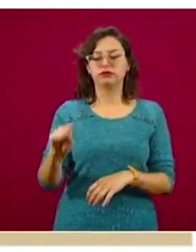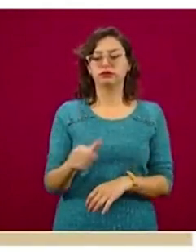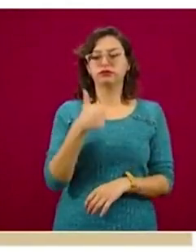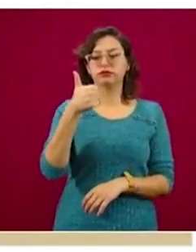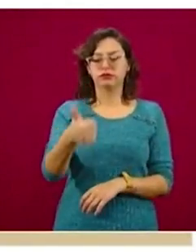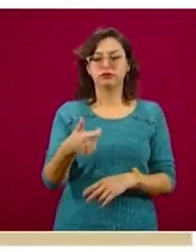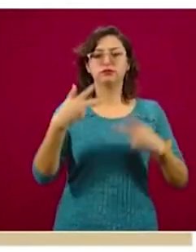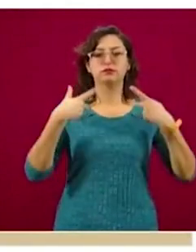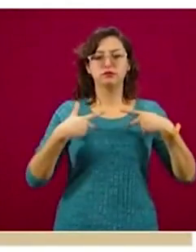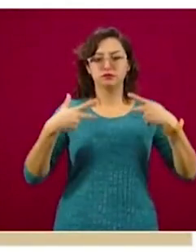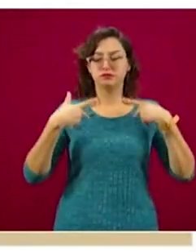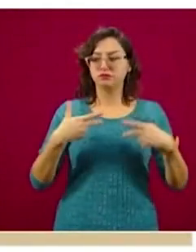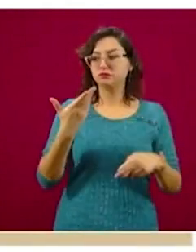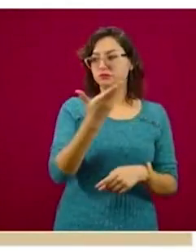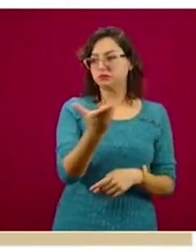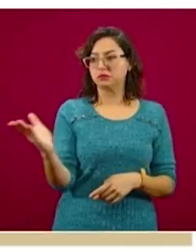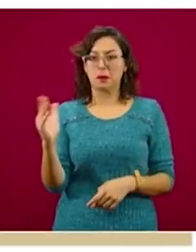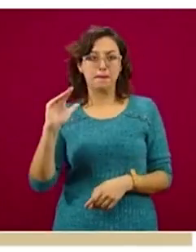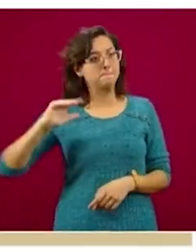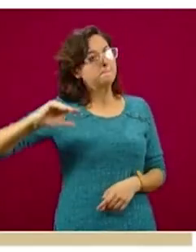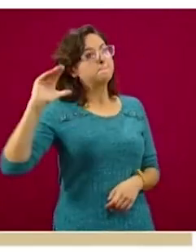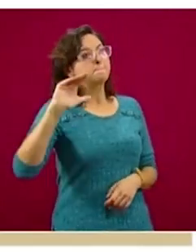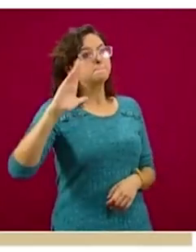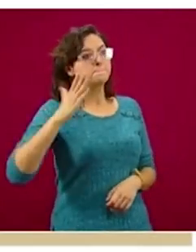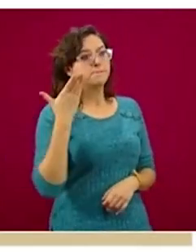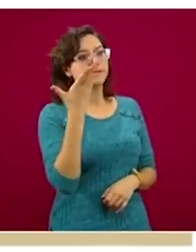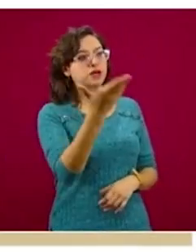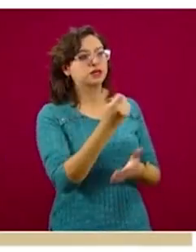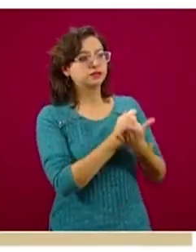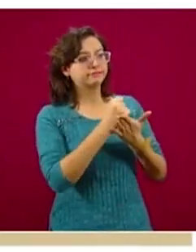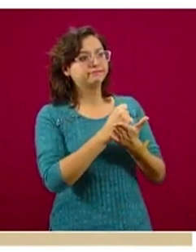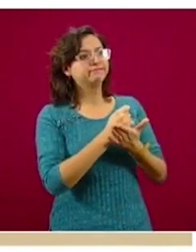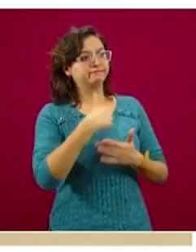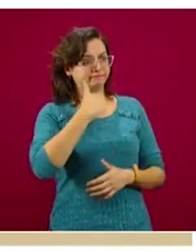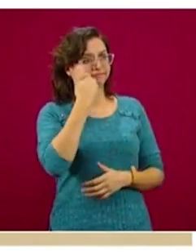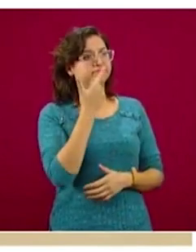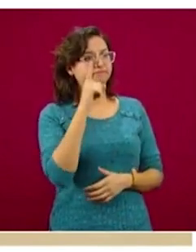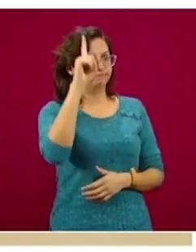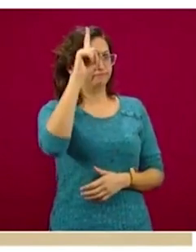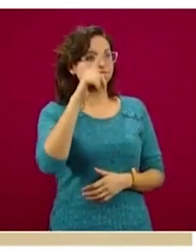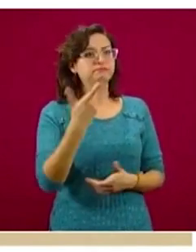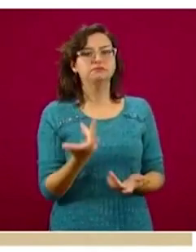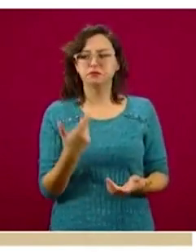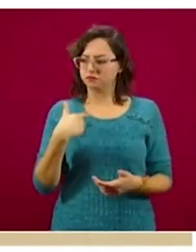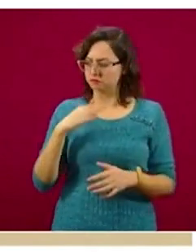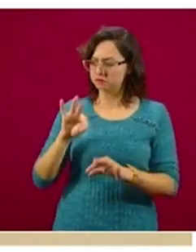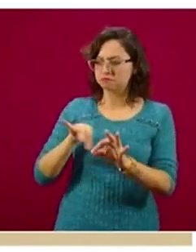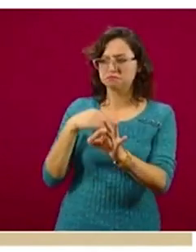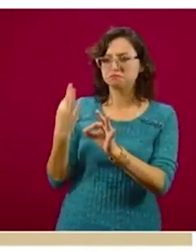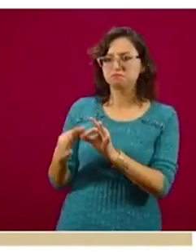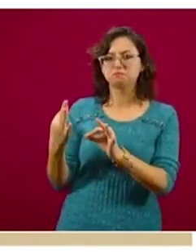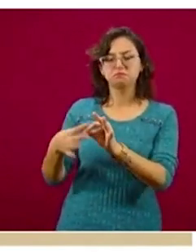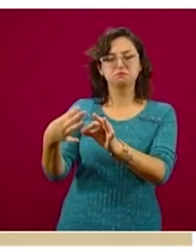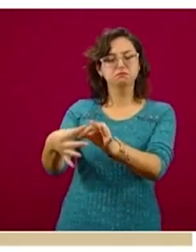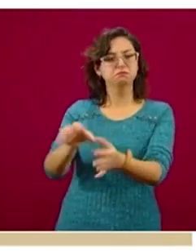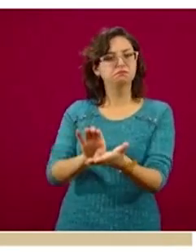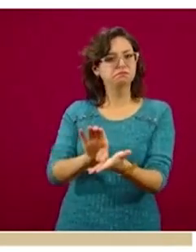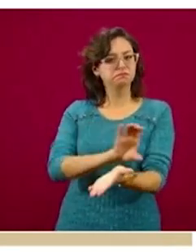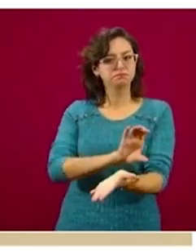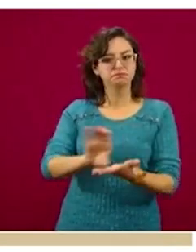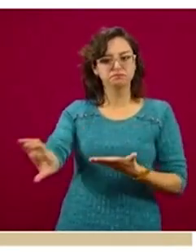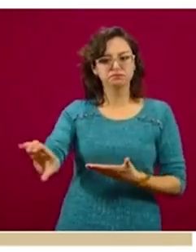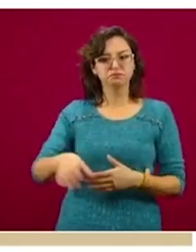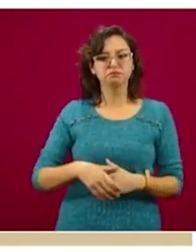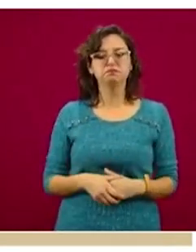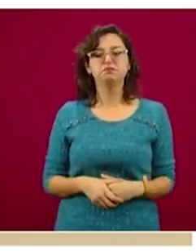solicitados estas son las personas que nos han manifestado que quieren recibir un crédito y que lo pueden recibir a partir